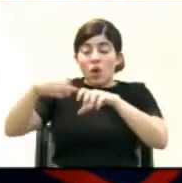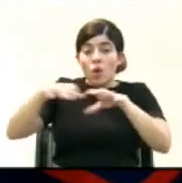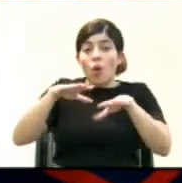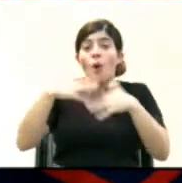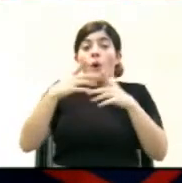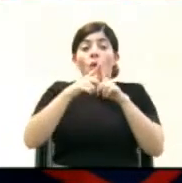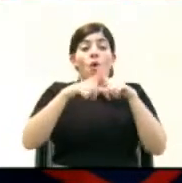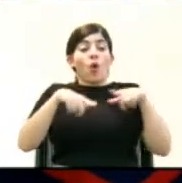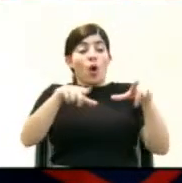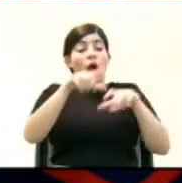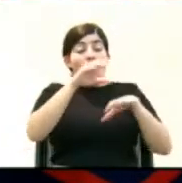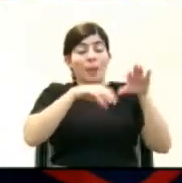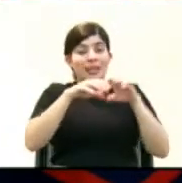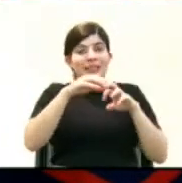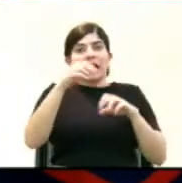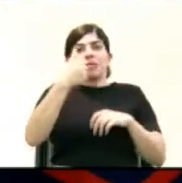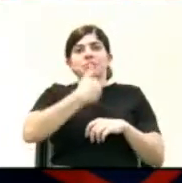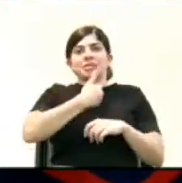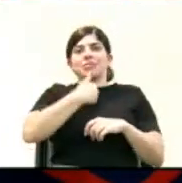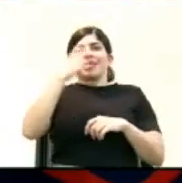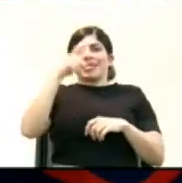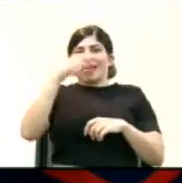comerciales, a sabiendas de que ahí se van a realizar